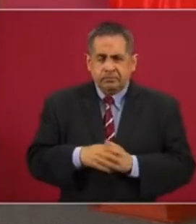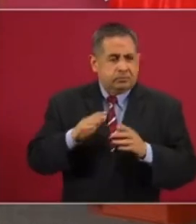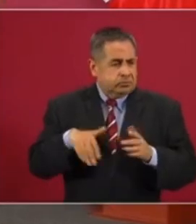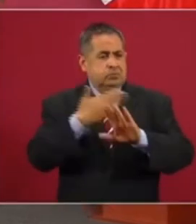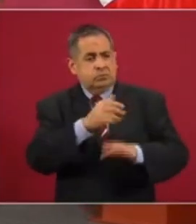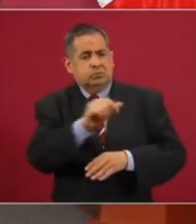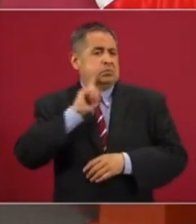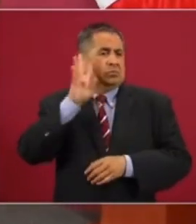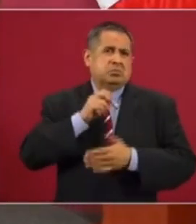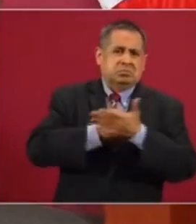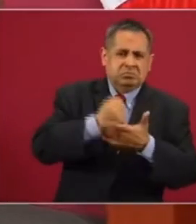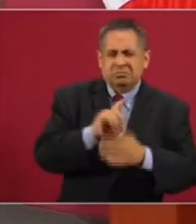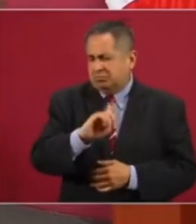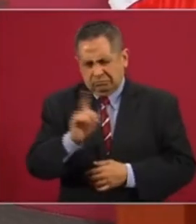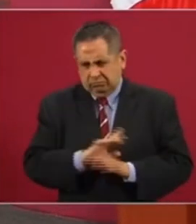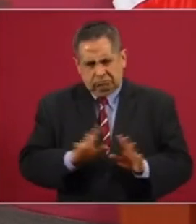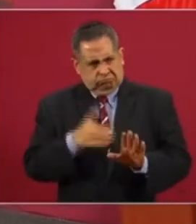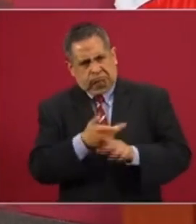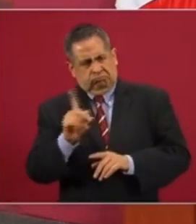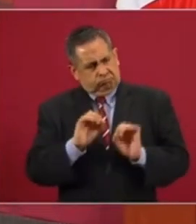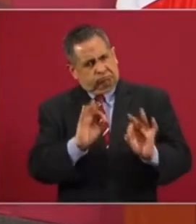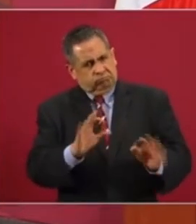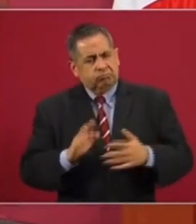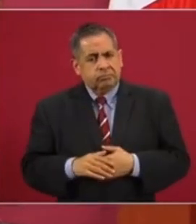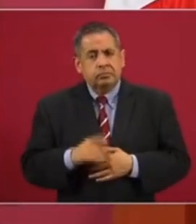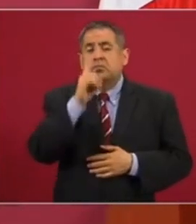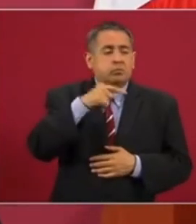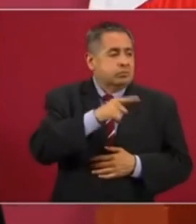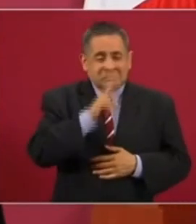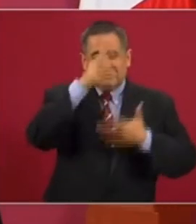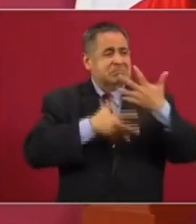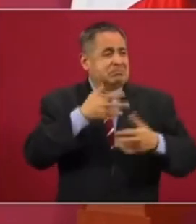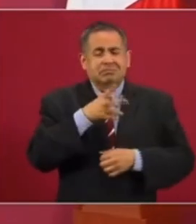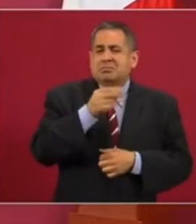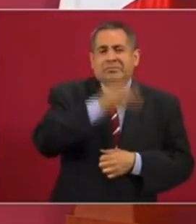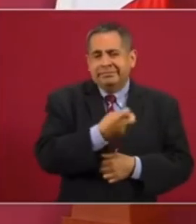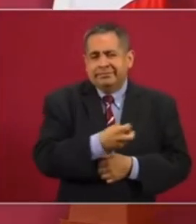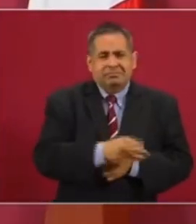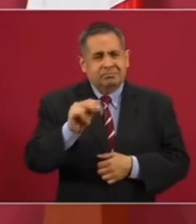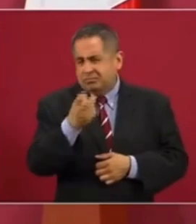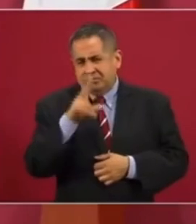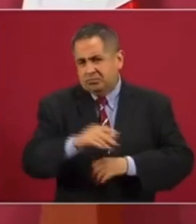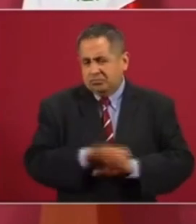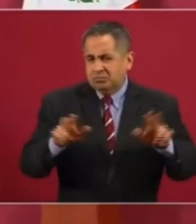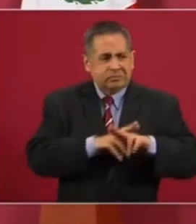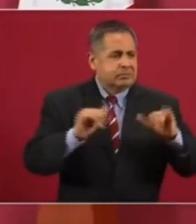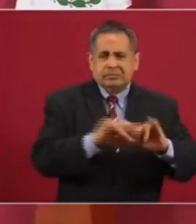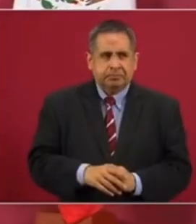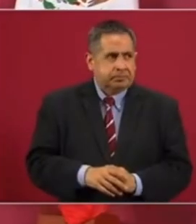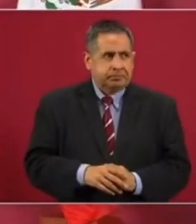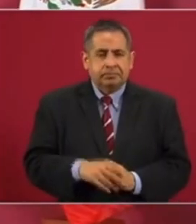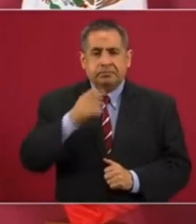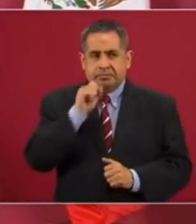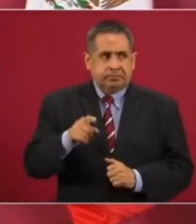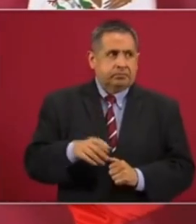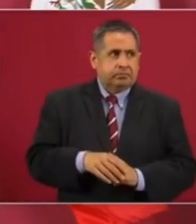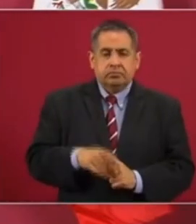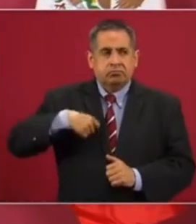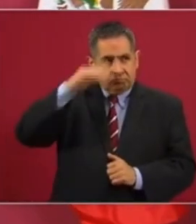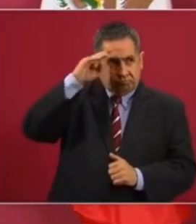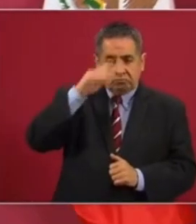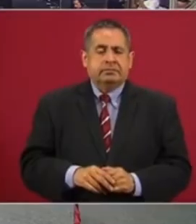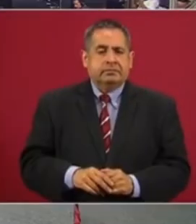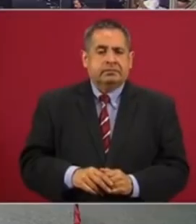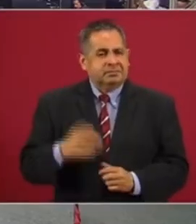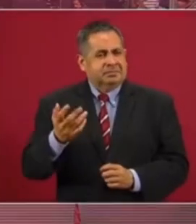contra del movimiento feminista. Es no aceptar la violencia de ningún tipo y no permitir